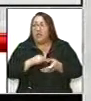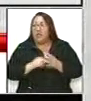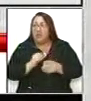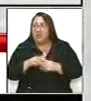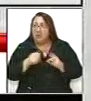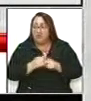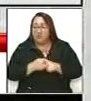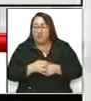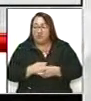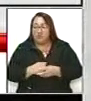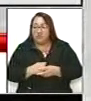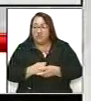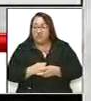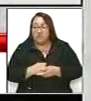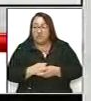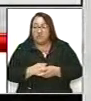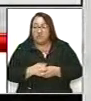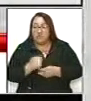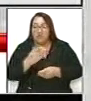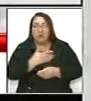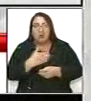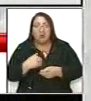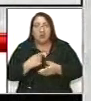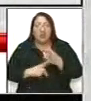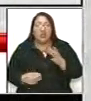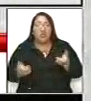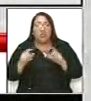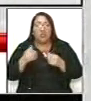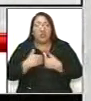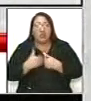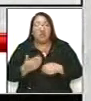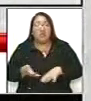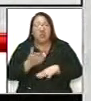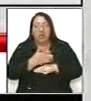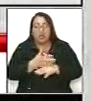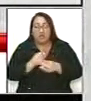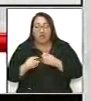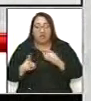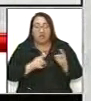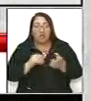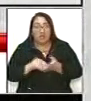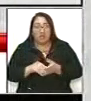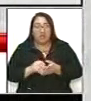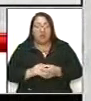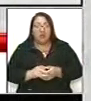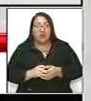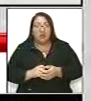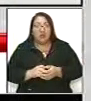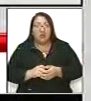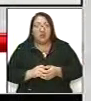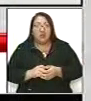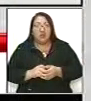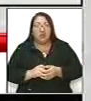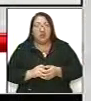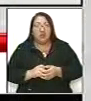Acción Popular. ¿Por qué, presidente? Porque cuando tuvimos el debate de la ley